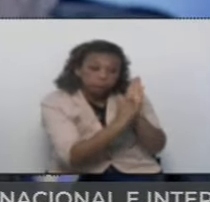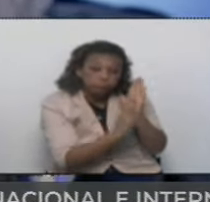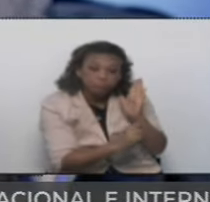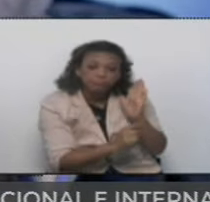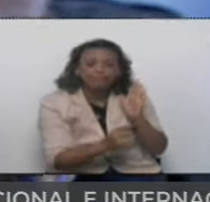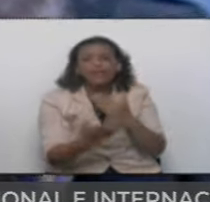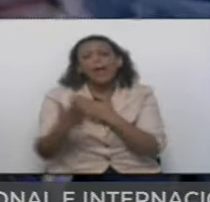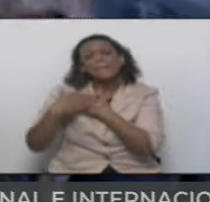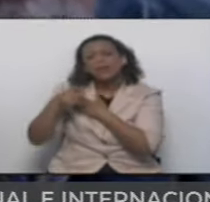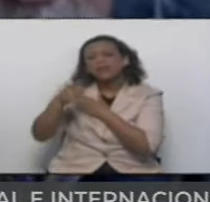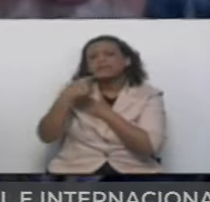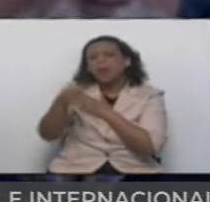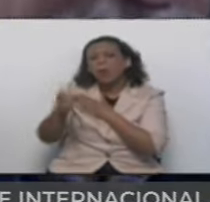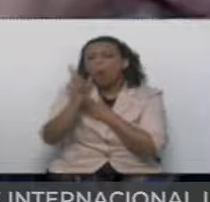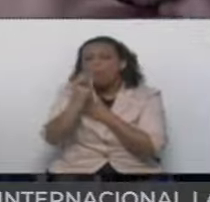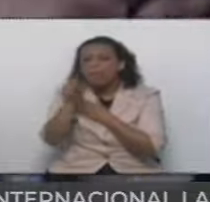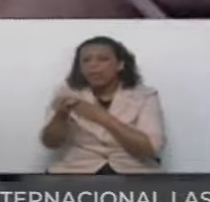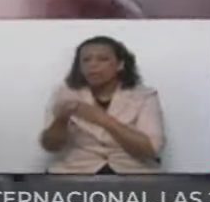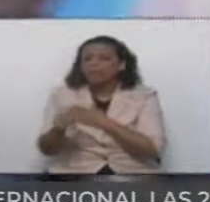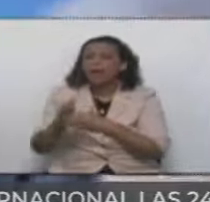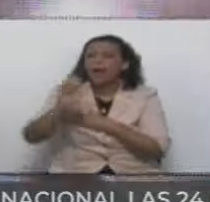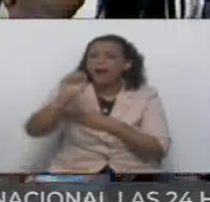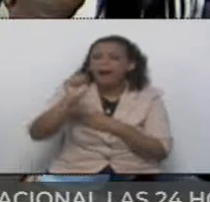dice Ameliás?